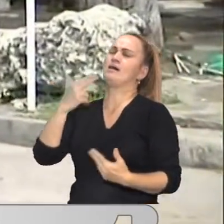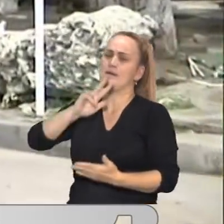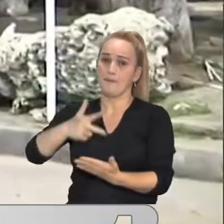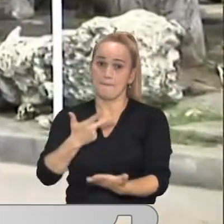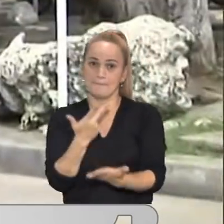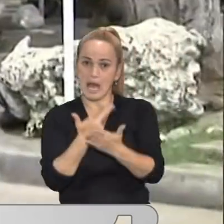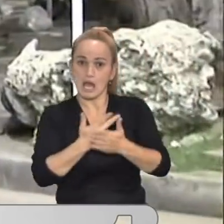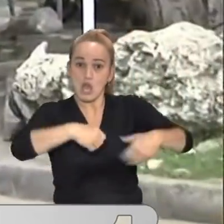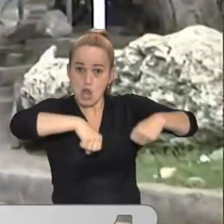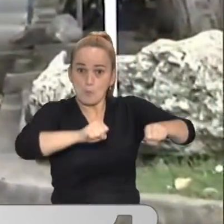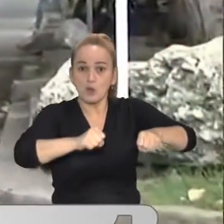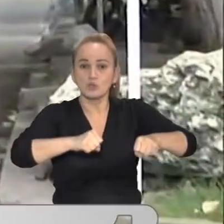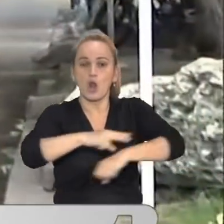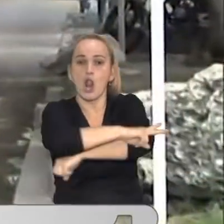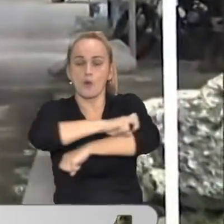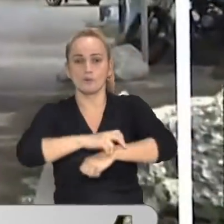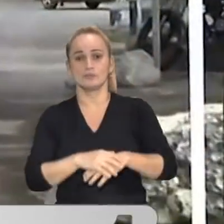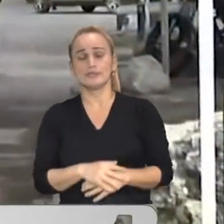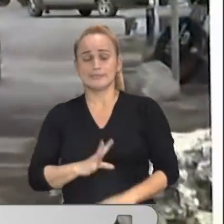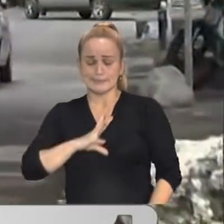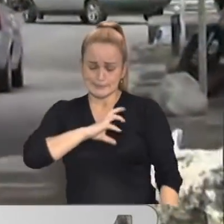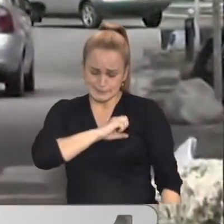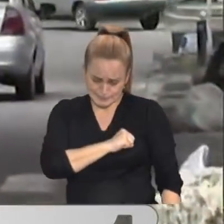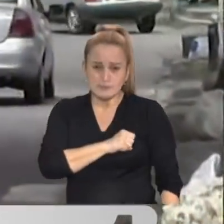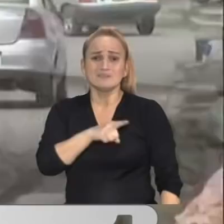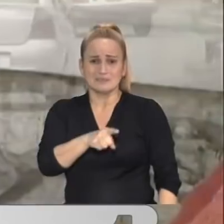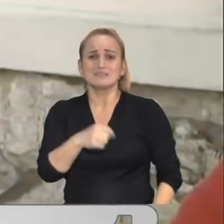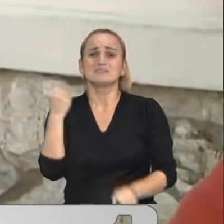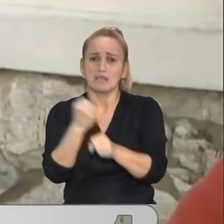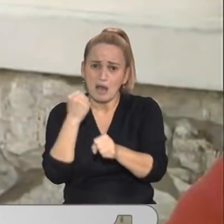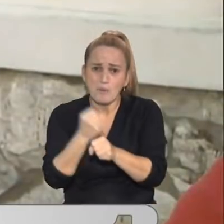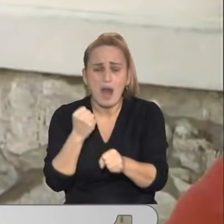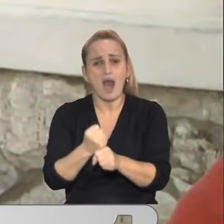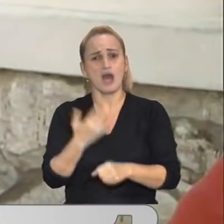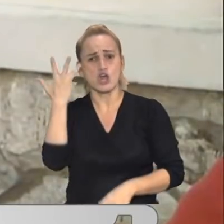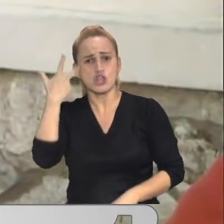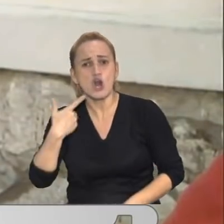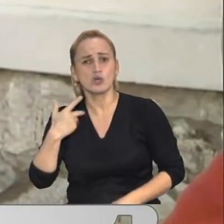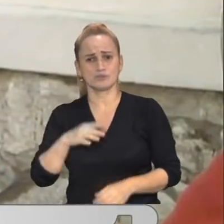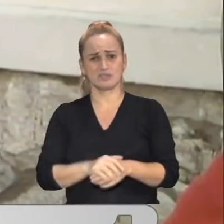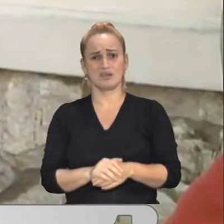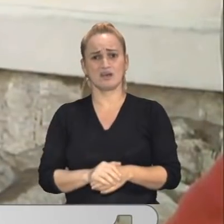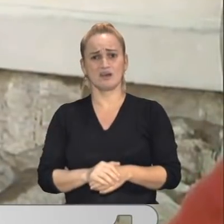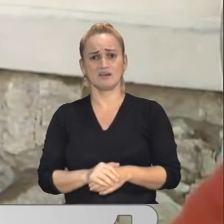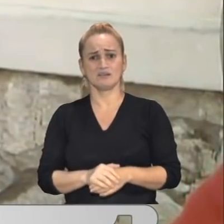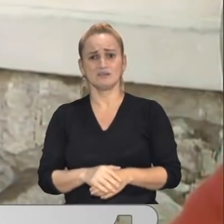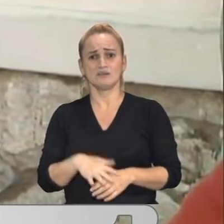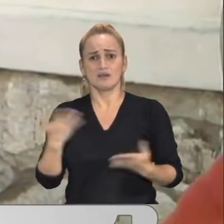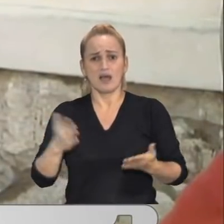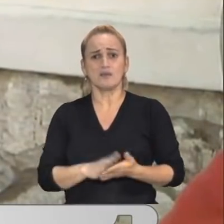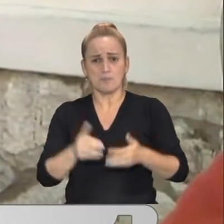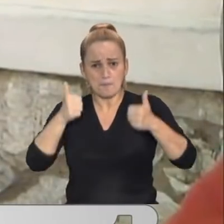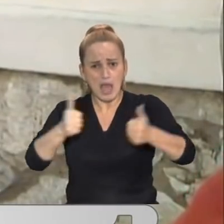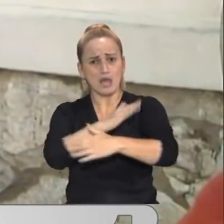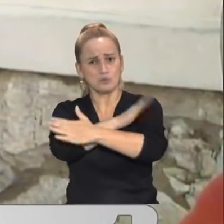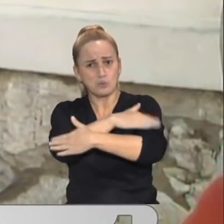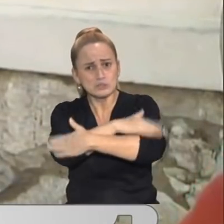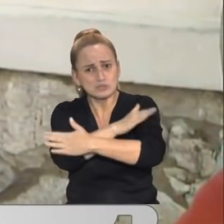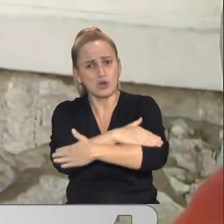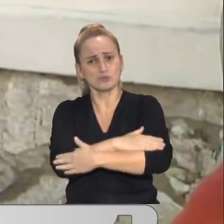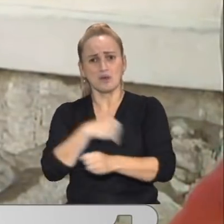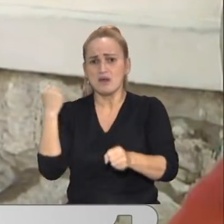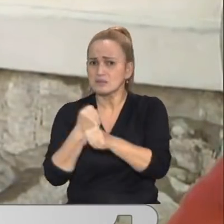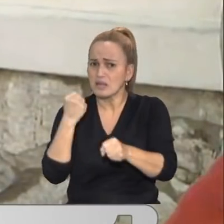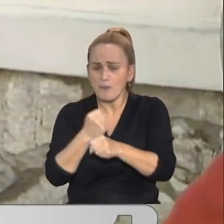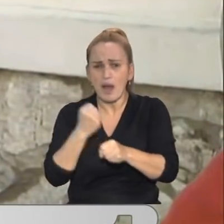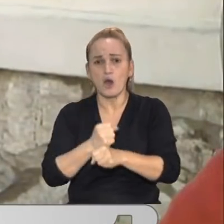la motocicleta. Qué triste que una persona, un hombre trabajador, camellador, que no mueve ni una paja en contra de nadie, que se dedica